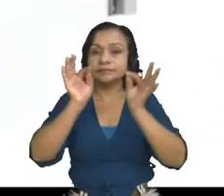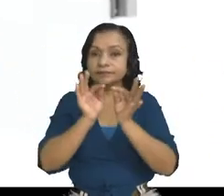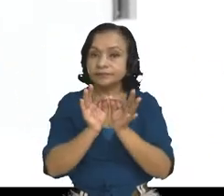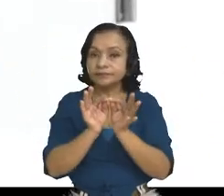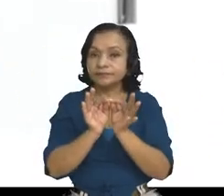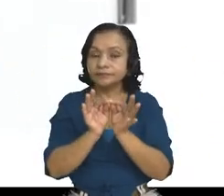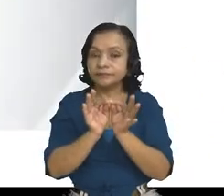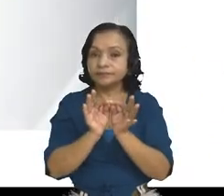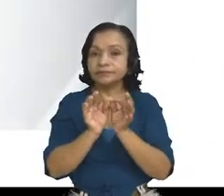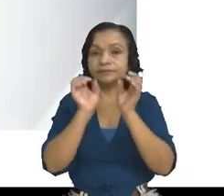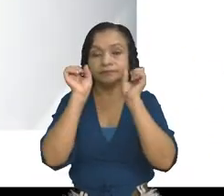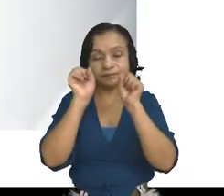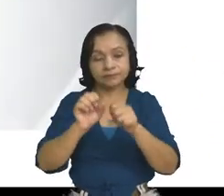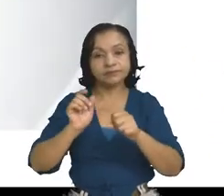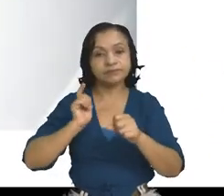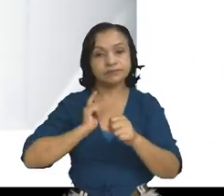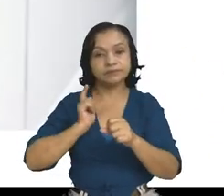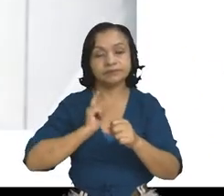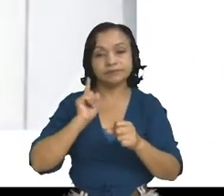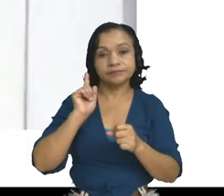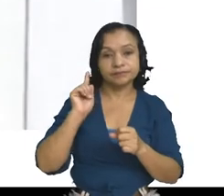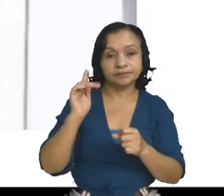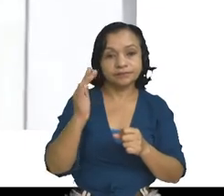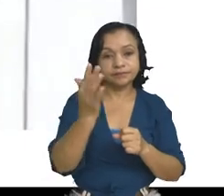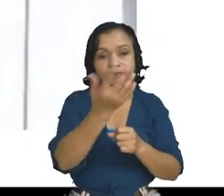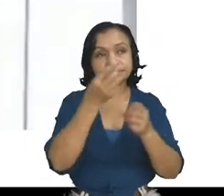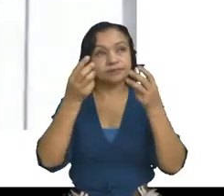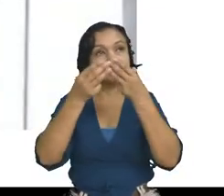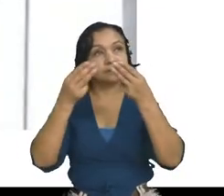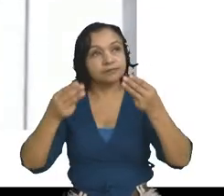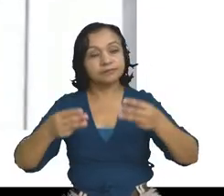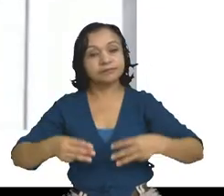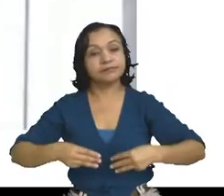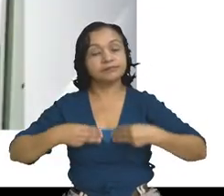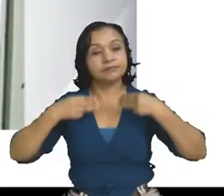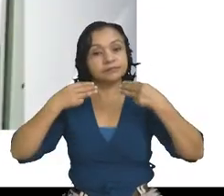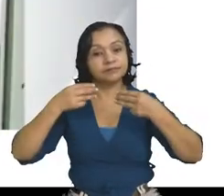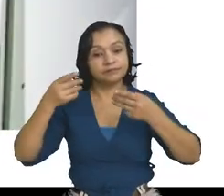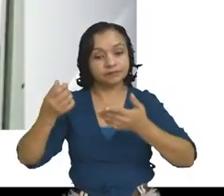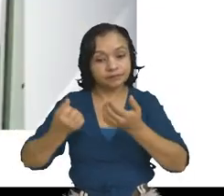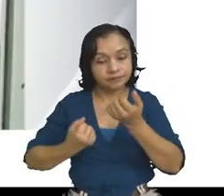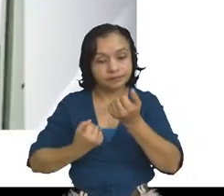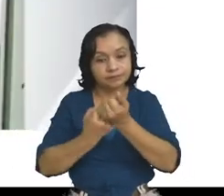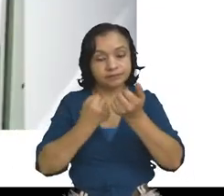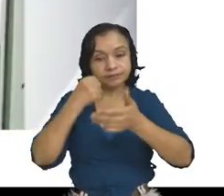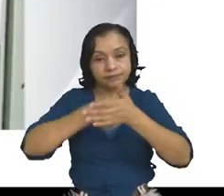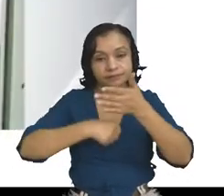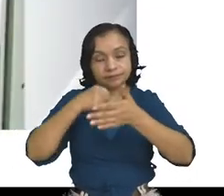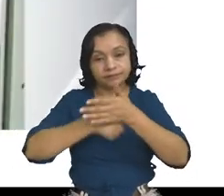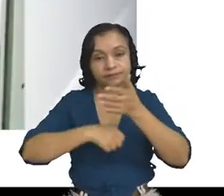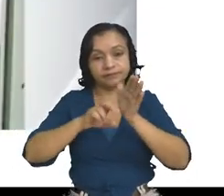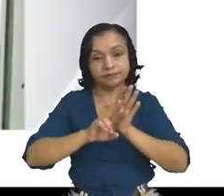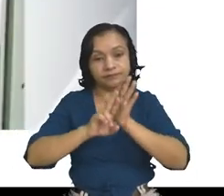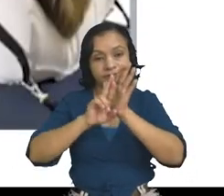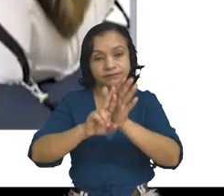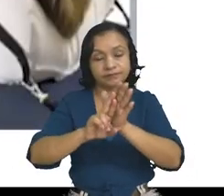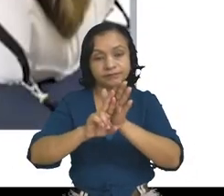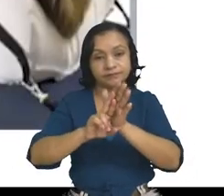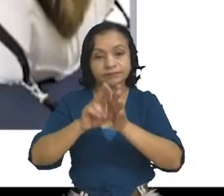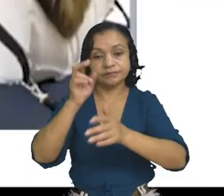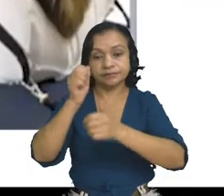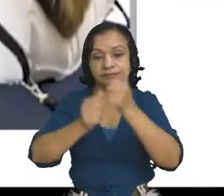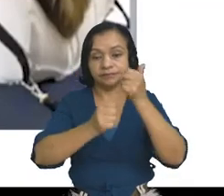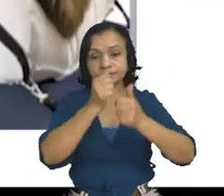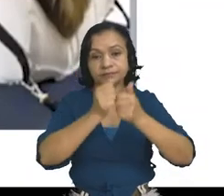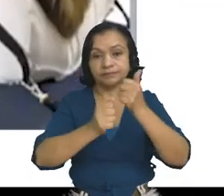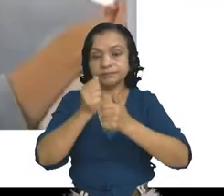en el hecho de poder contar con todo este equipamiento moderno que va a venir a fortalecer la capacidad de respuesta a esta problemática